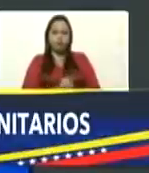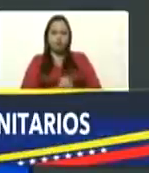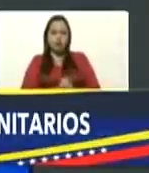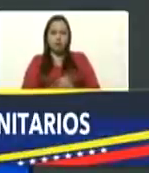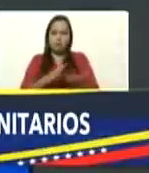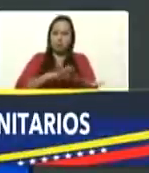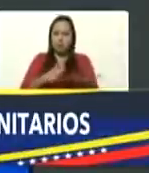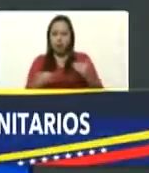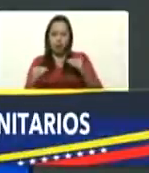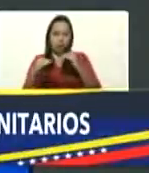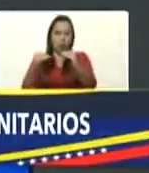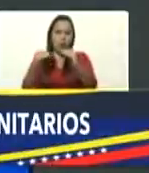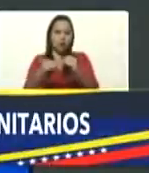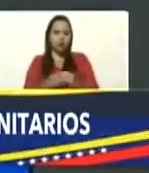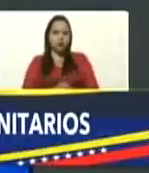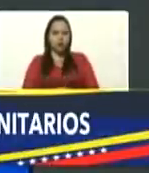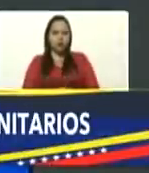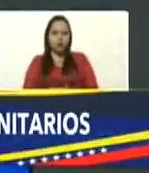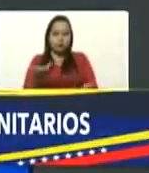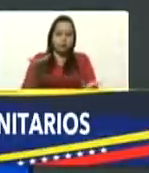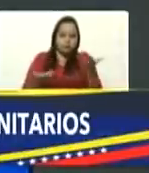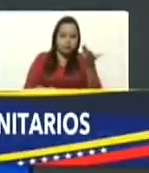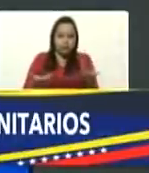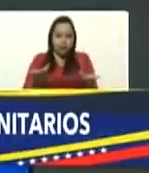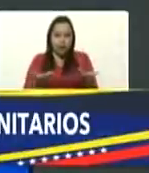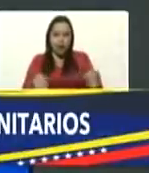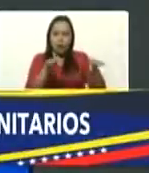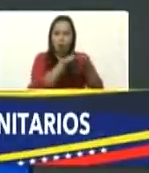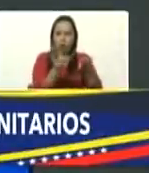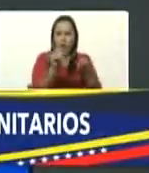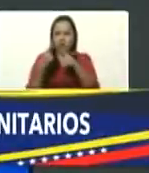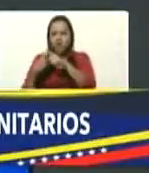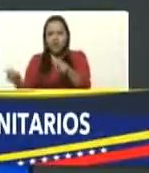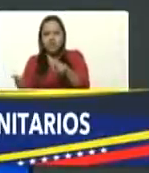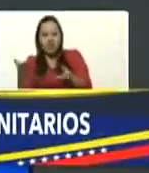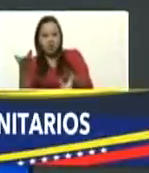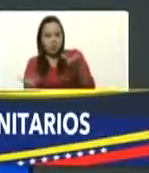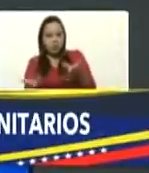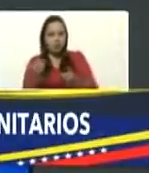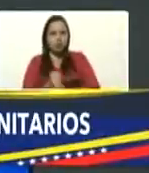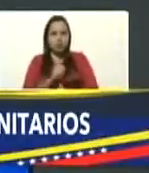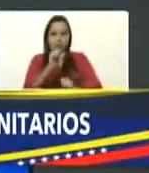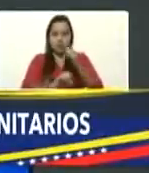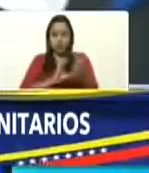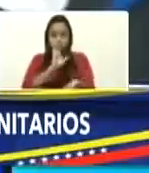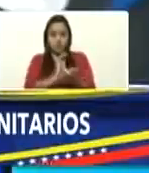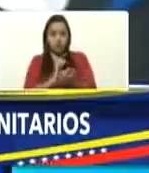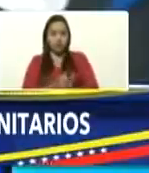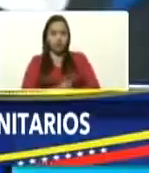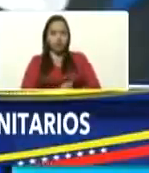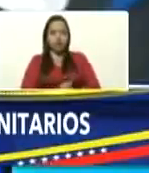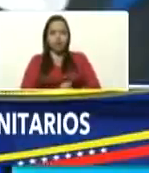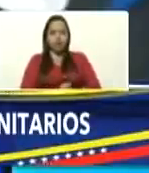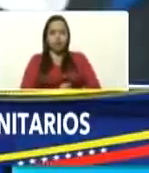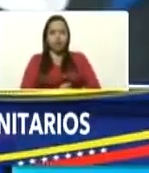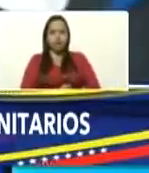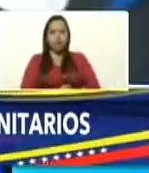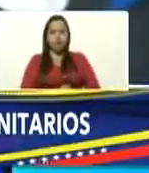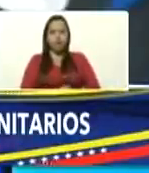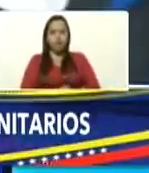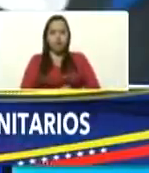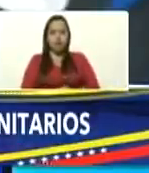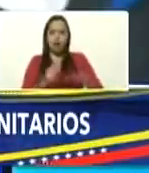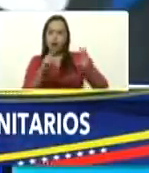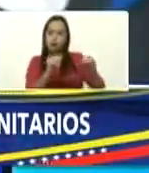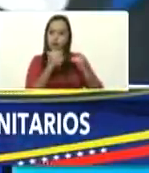parecido con sus semejanzas y diferencias para la región capital para esta